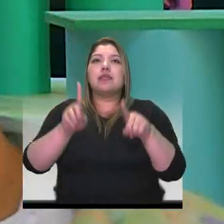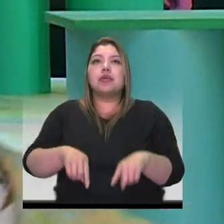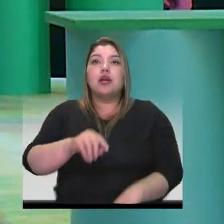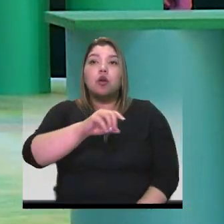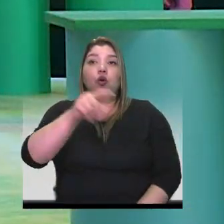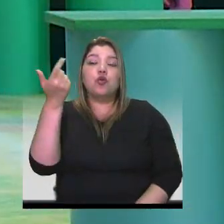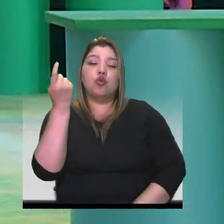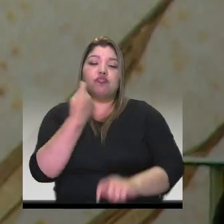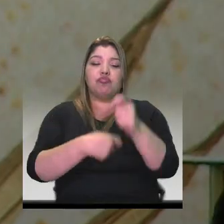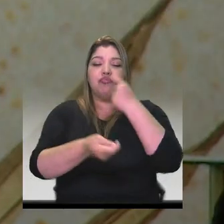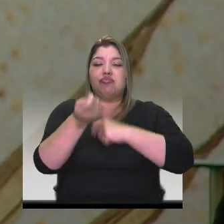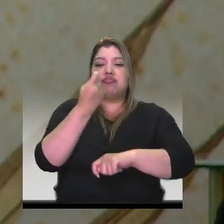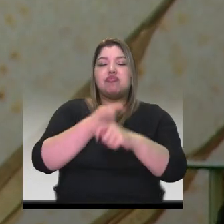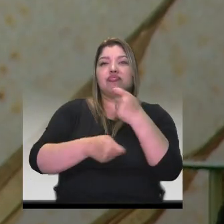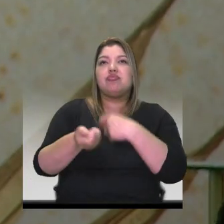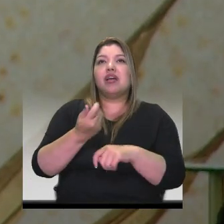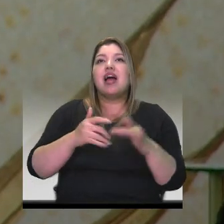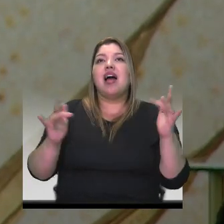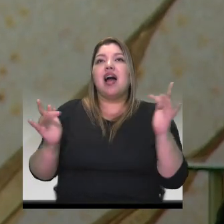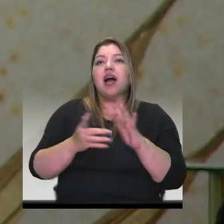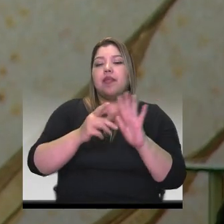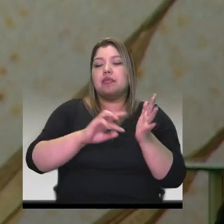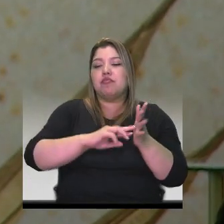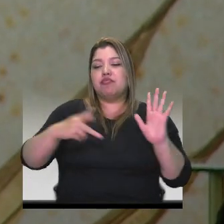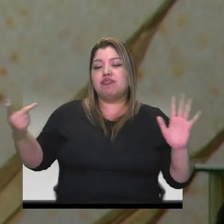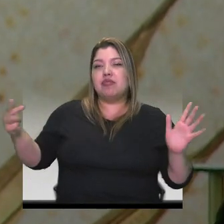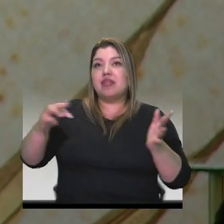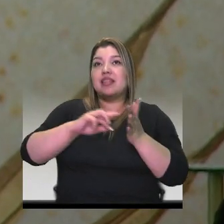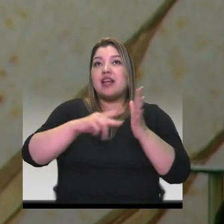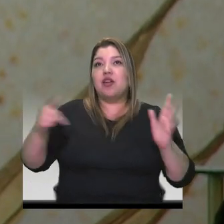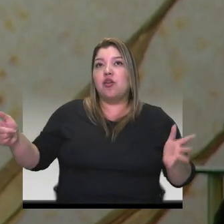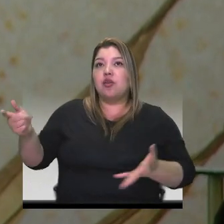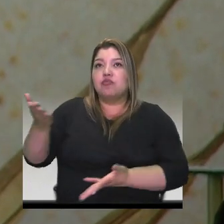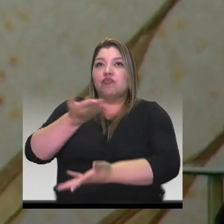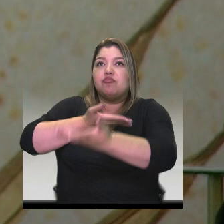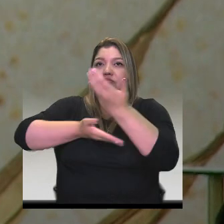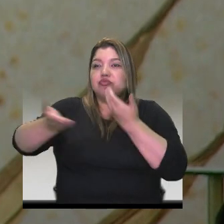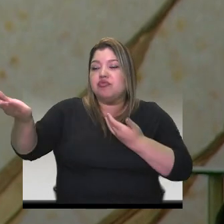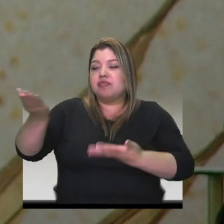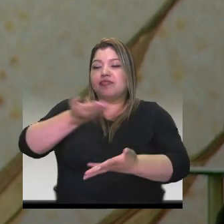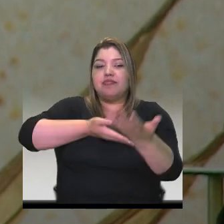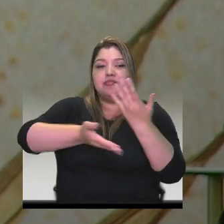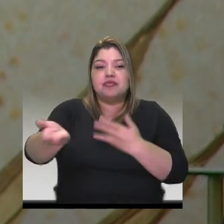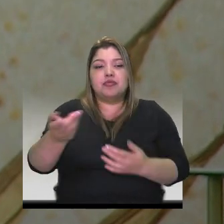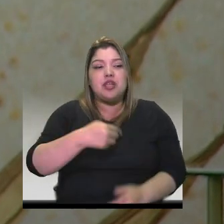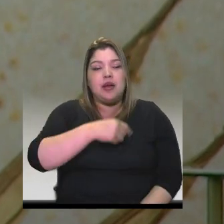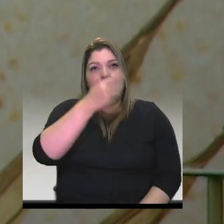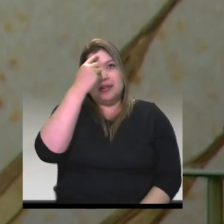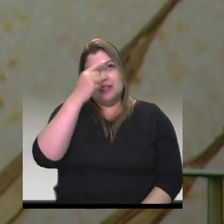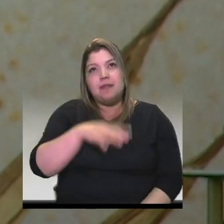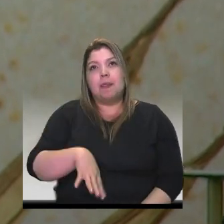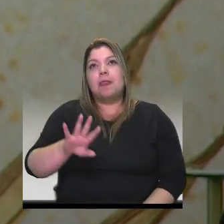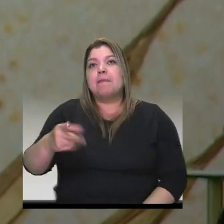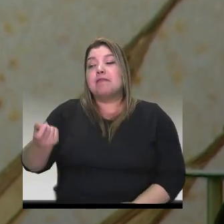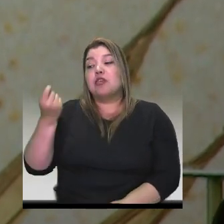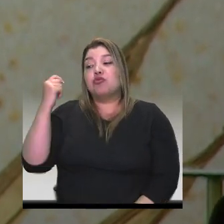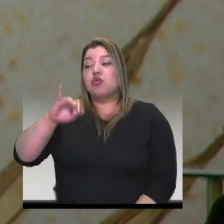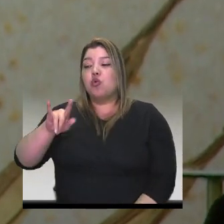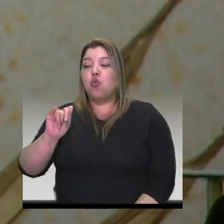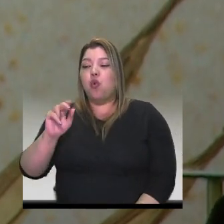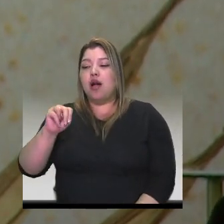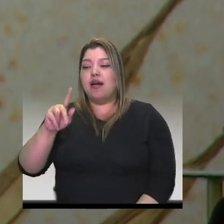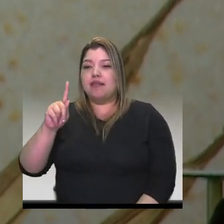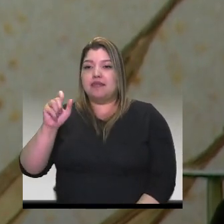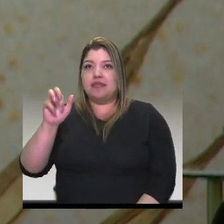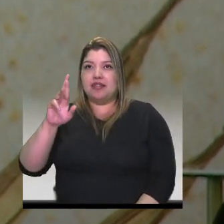negocios tecnológicos de trueque, pero el valor se lo da cada uno. En estos días Juanfer me mostraba el caso